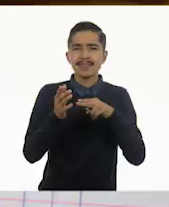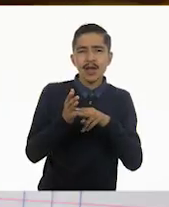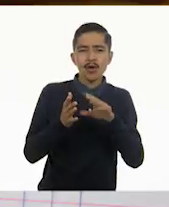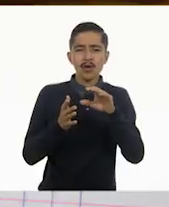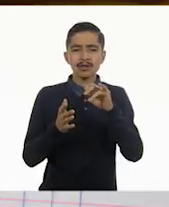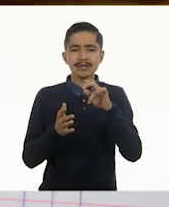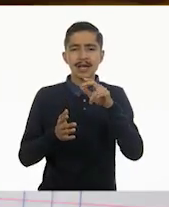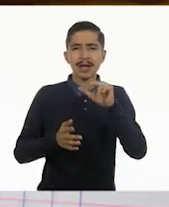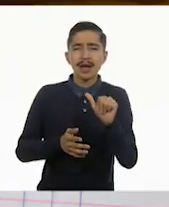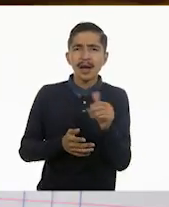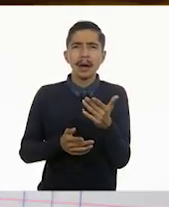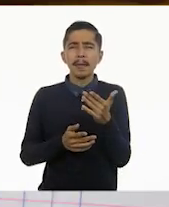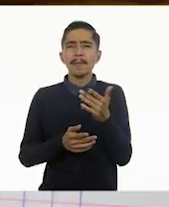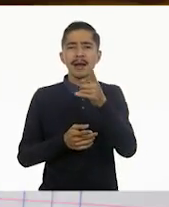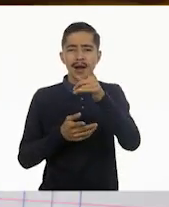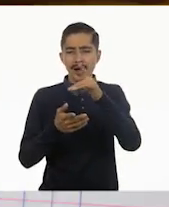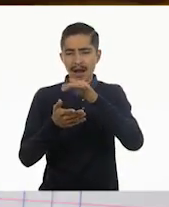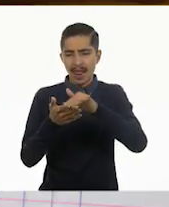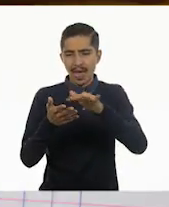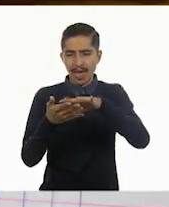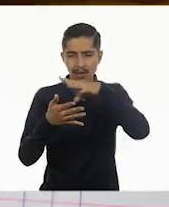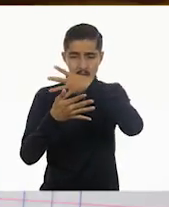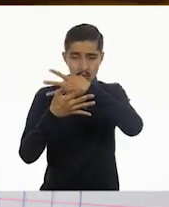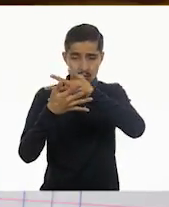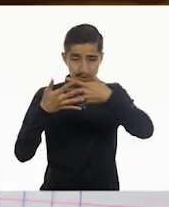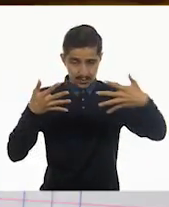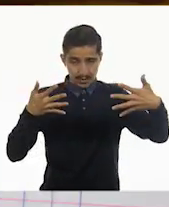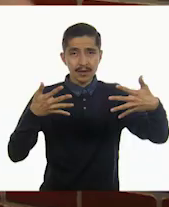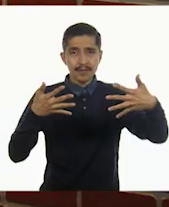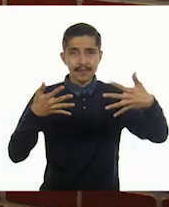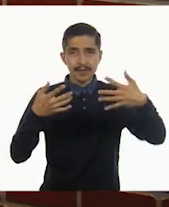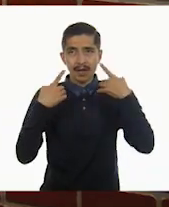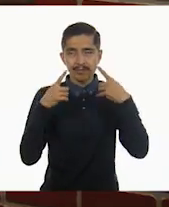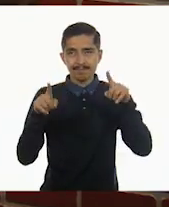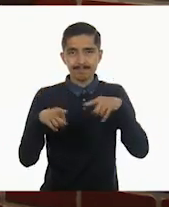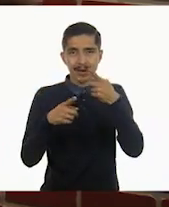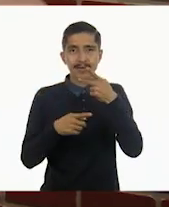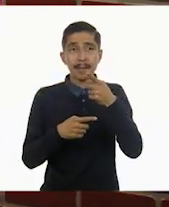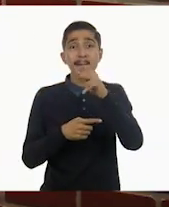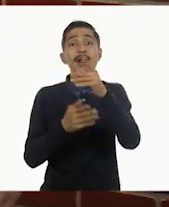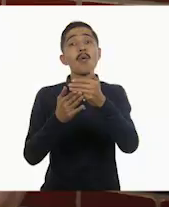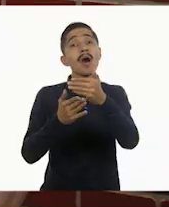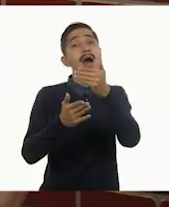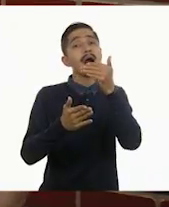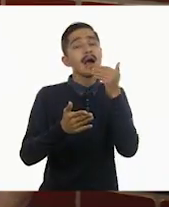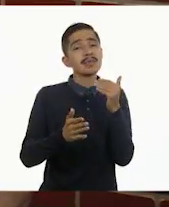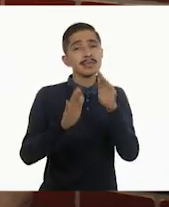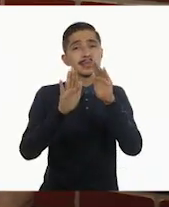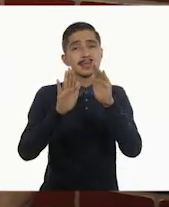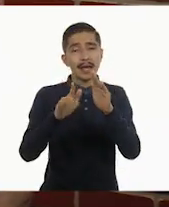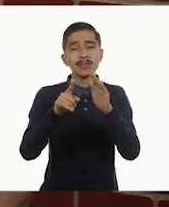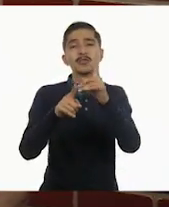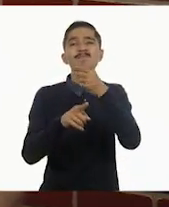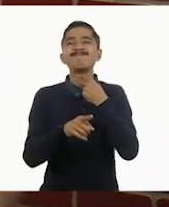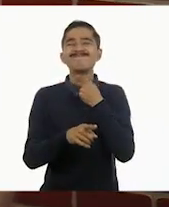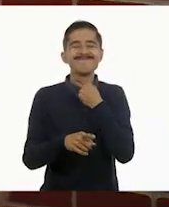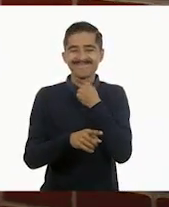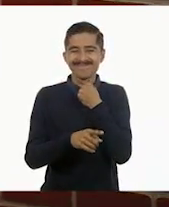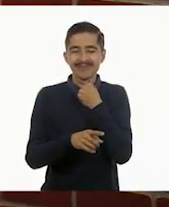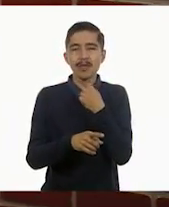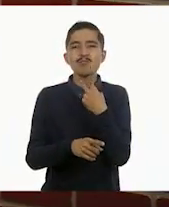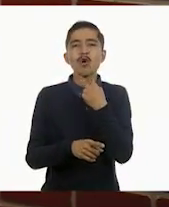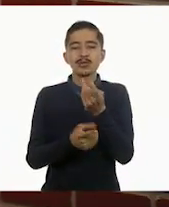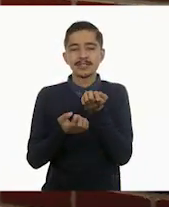corchea, vamos a leer partituras entonándolas. Pero antes vamos a despertar nuestra voz con